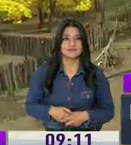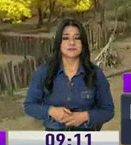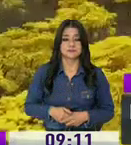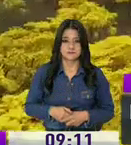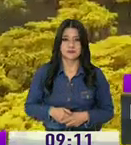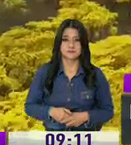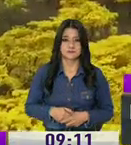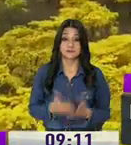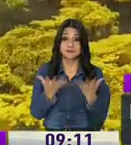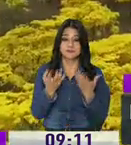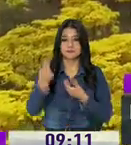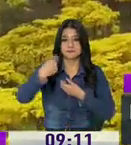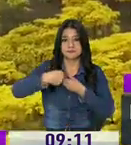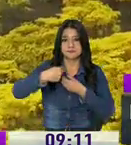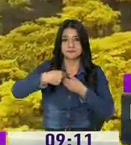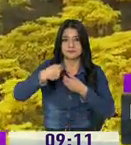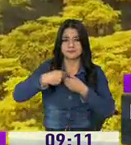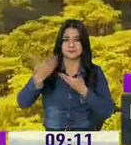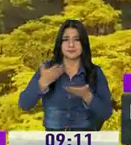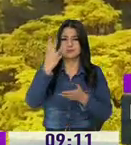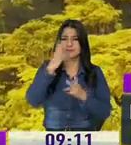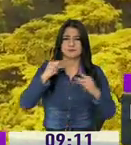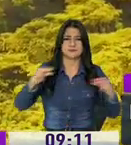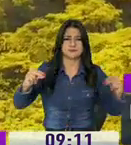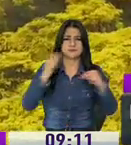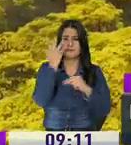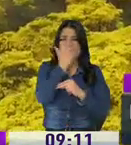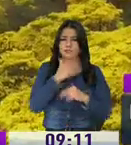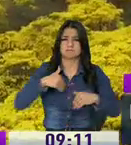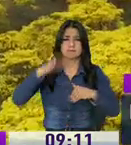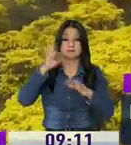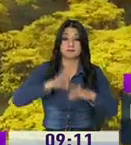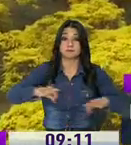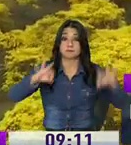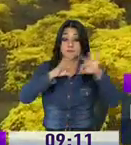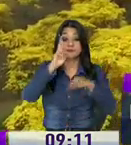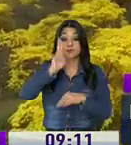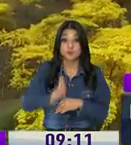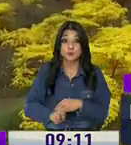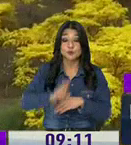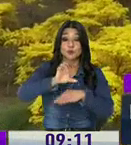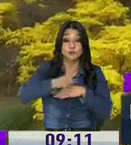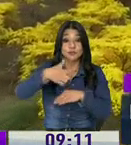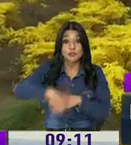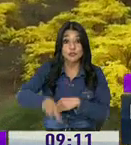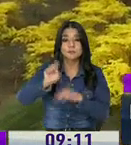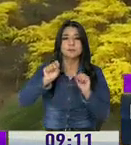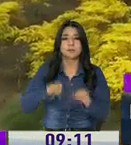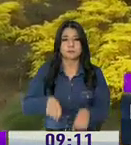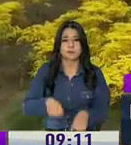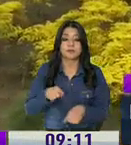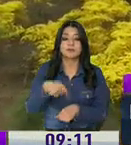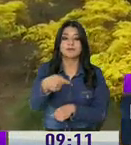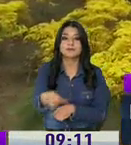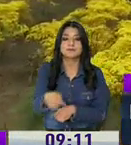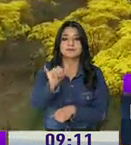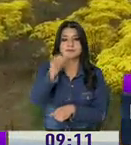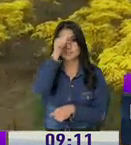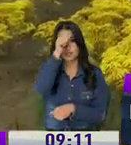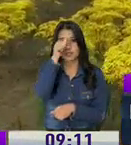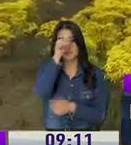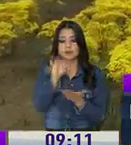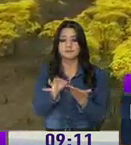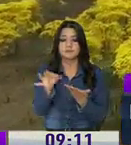Si quieres participar de uno de los eventos naturales más importantes del sur del país, lo podrás hacer desde este fin de semana en el